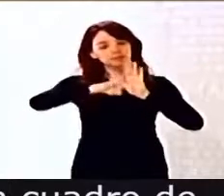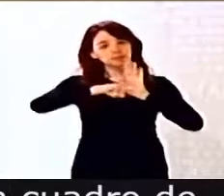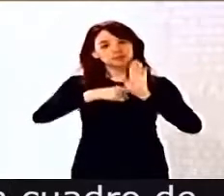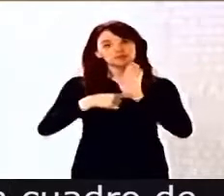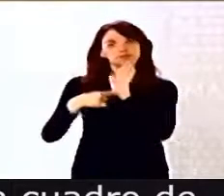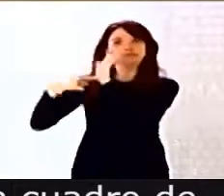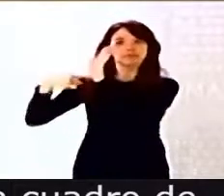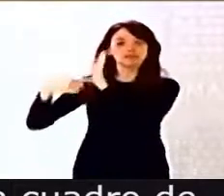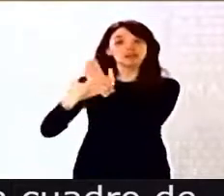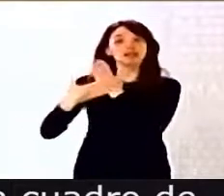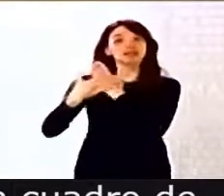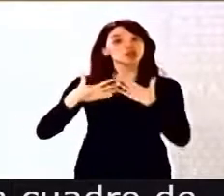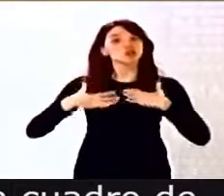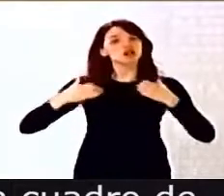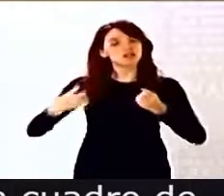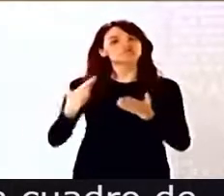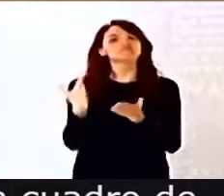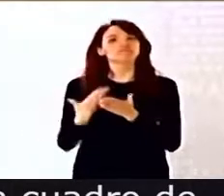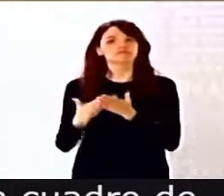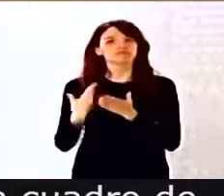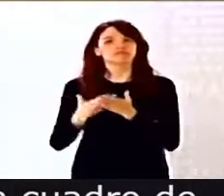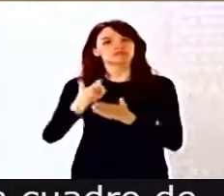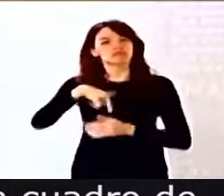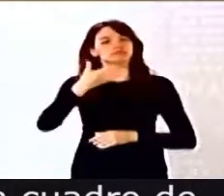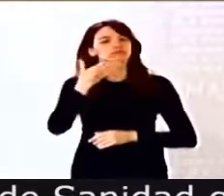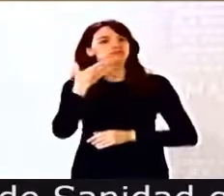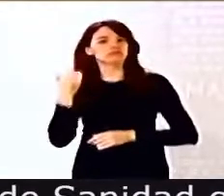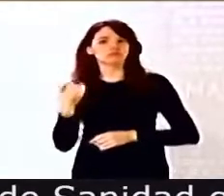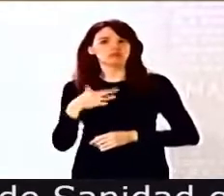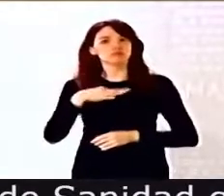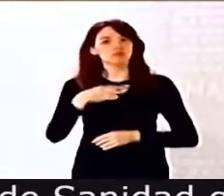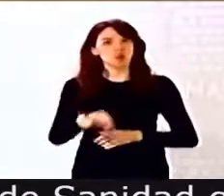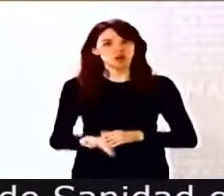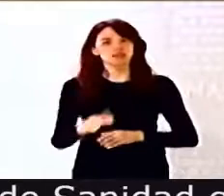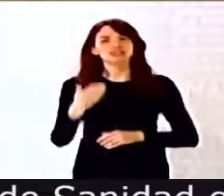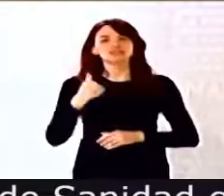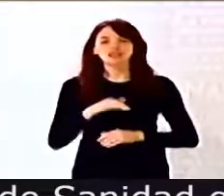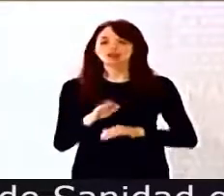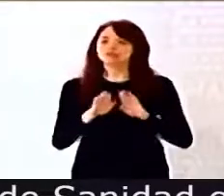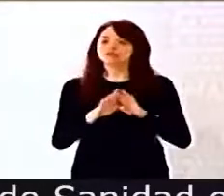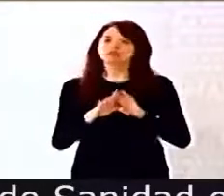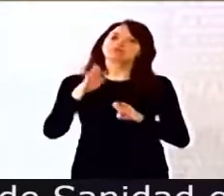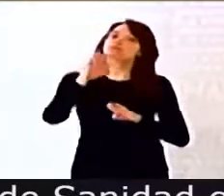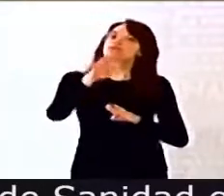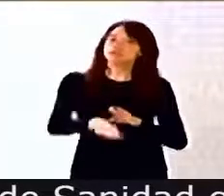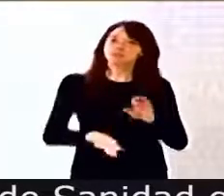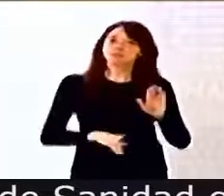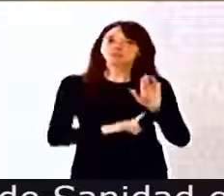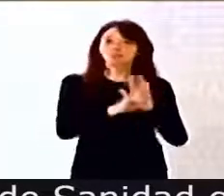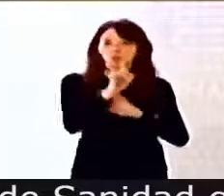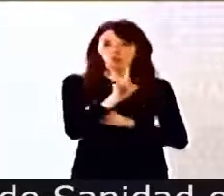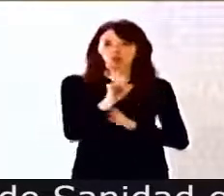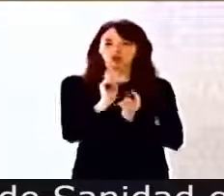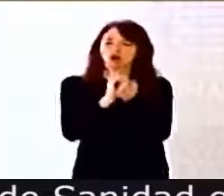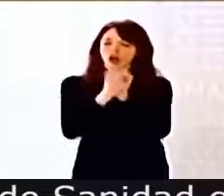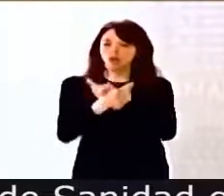Sanidad que éramos merecedores de pasar de la fase 0 a la fase